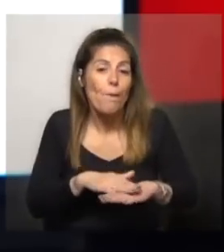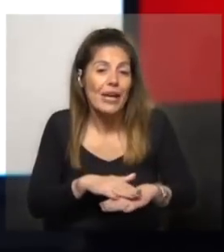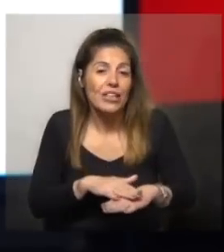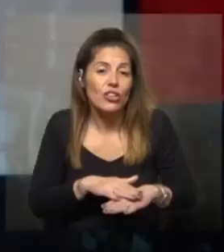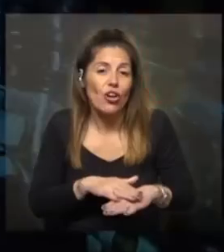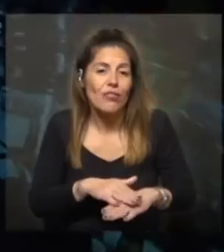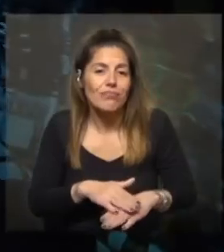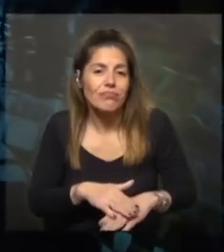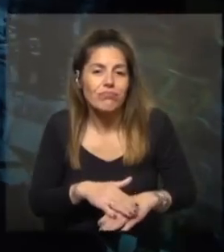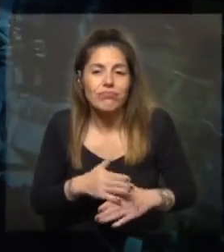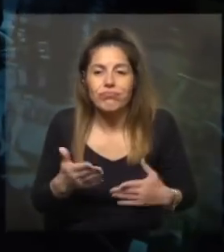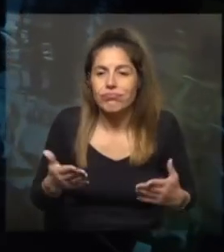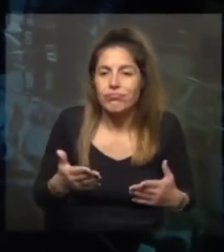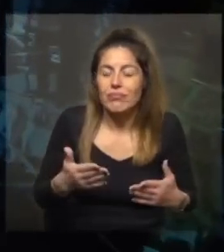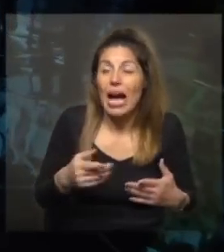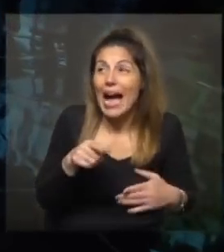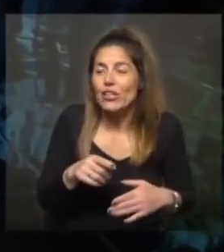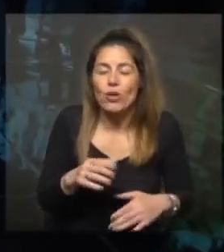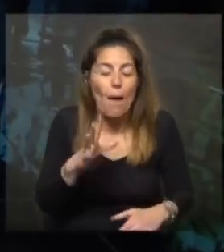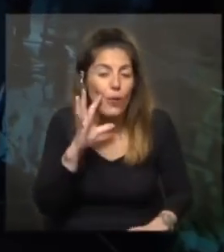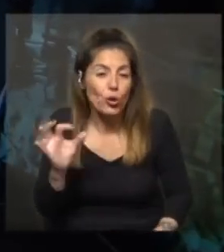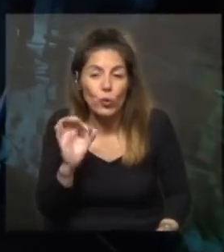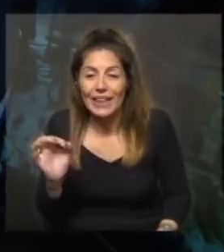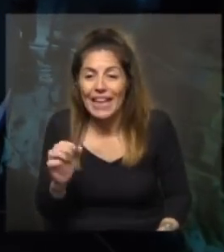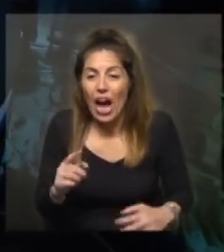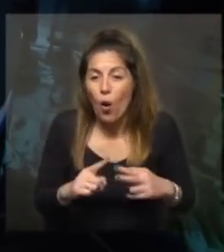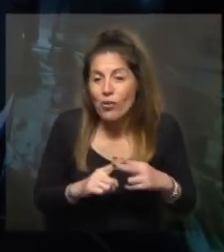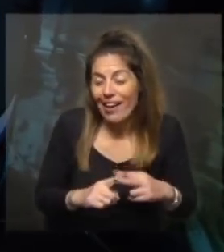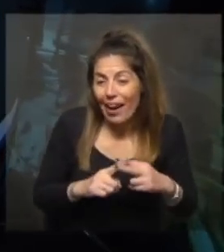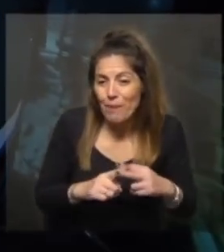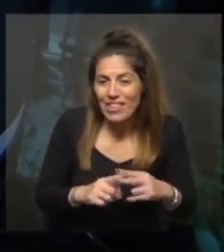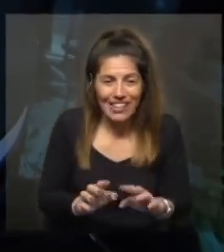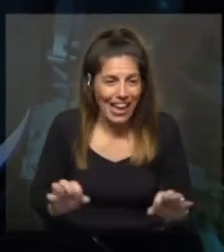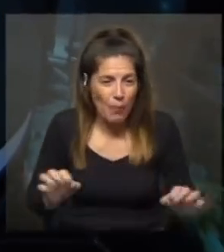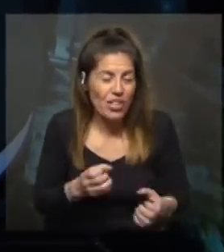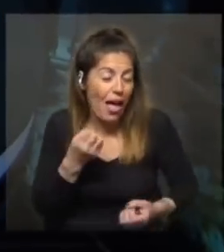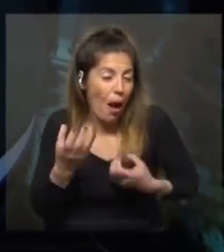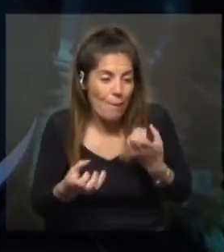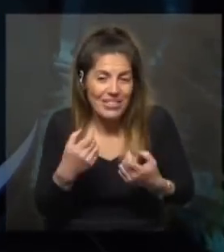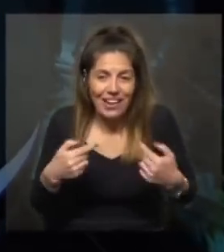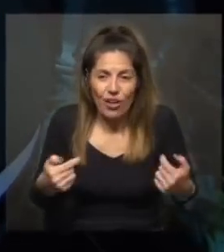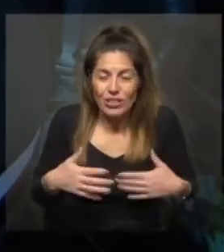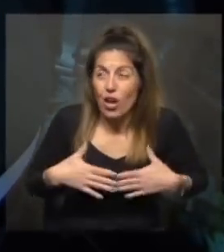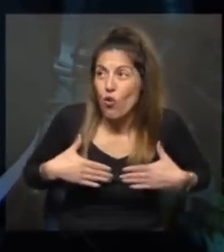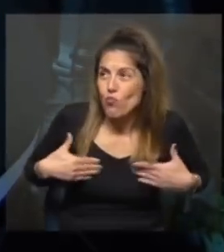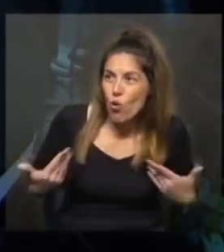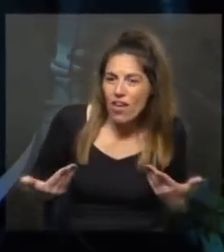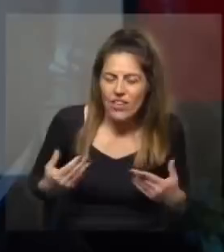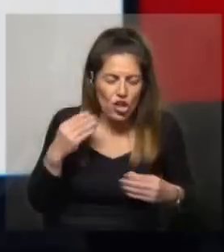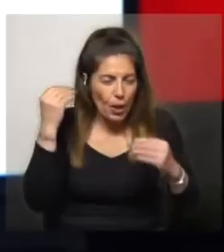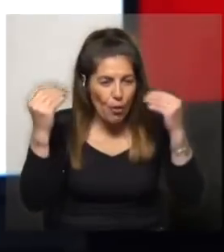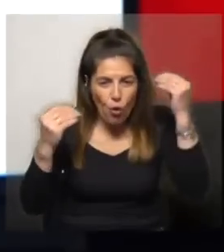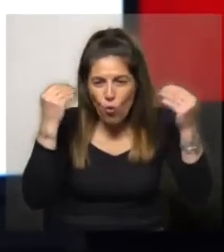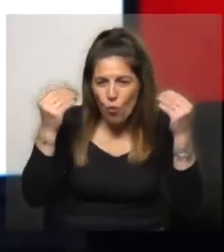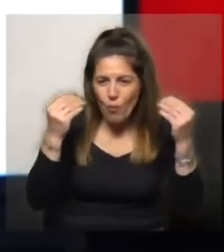es que te conmueva no O sea tenés un como una oportunidad una herramienta desde la música de expresar una cosa que te conmueve o que te preocupa o